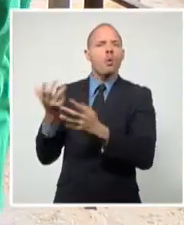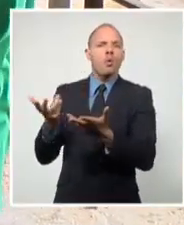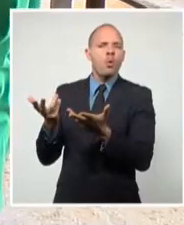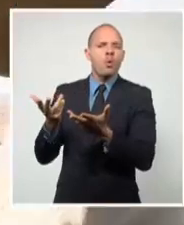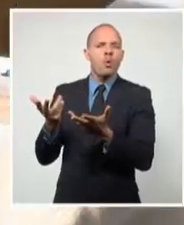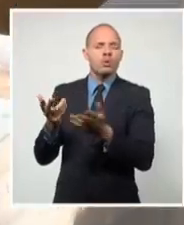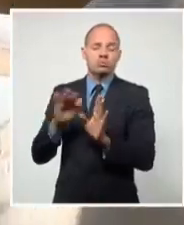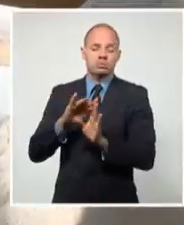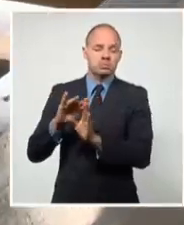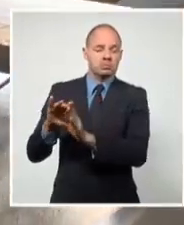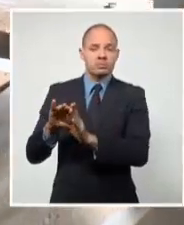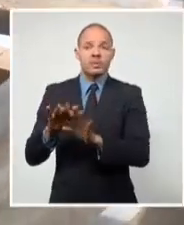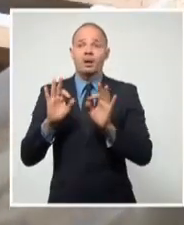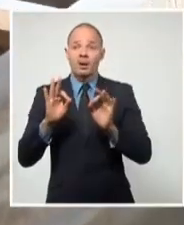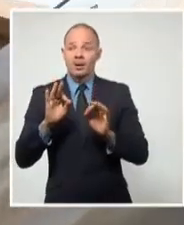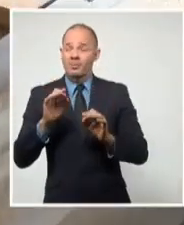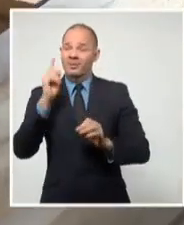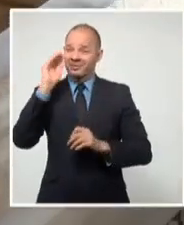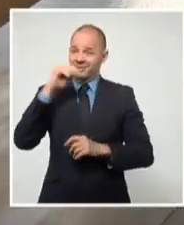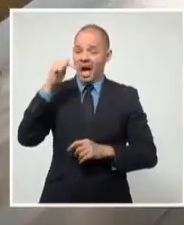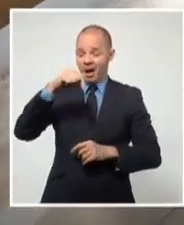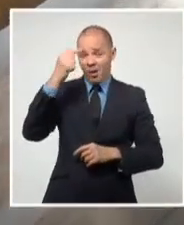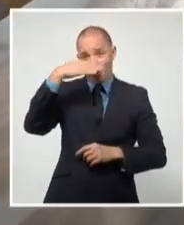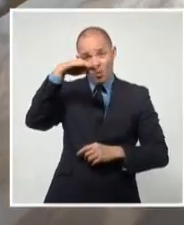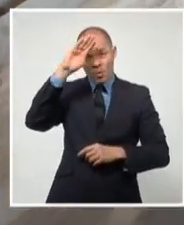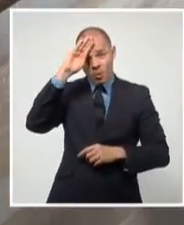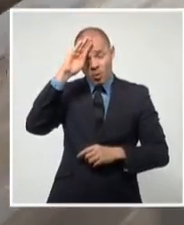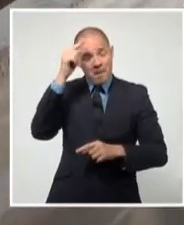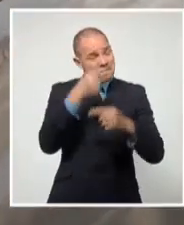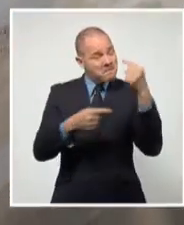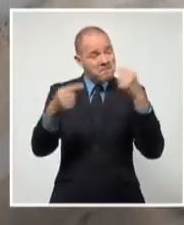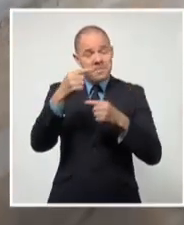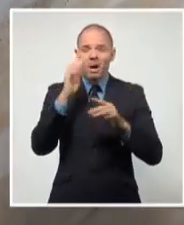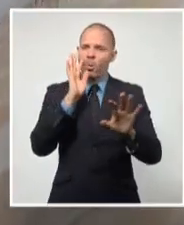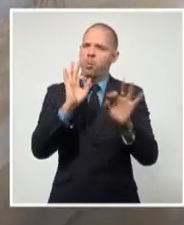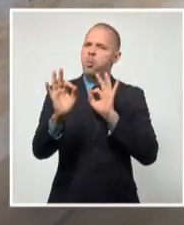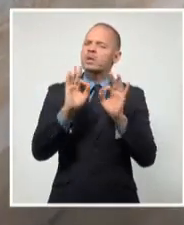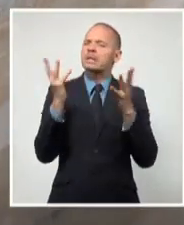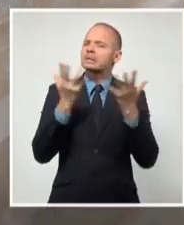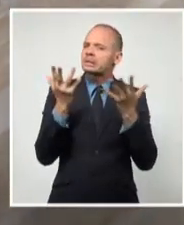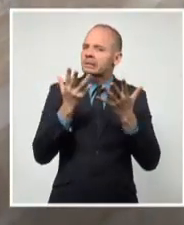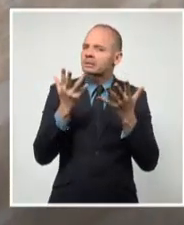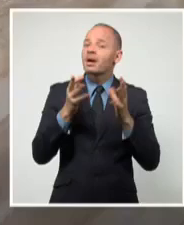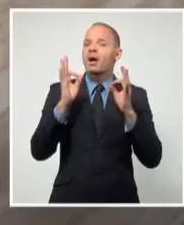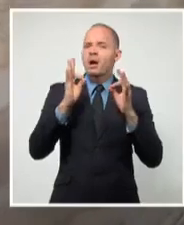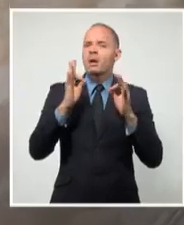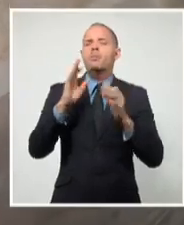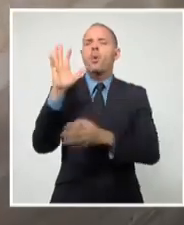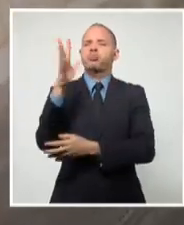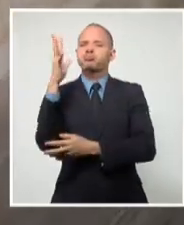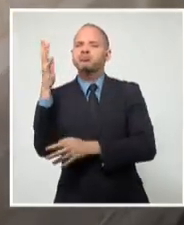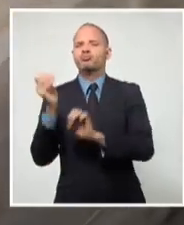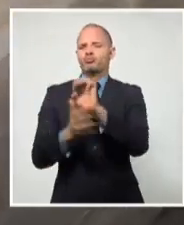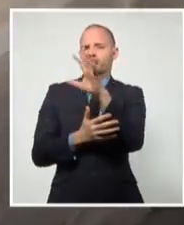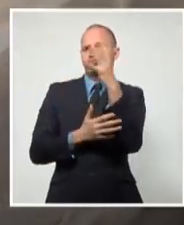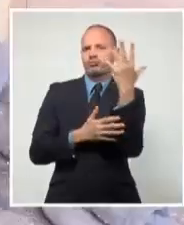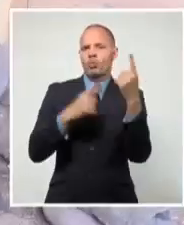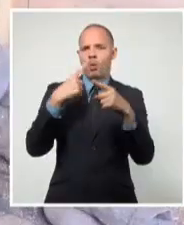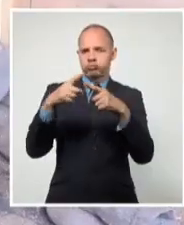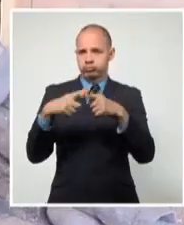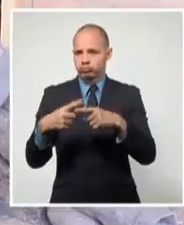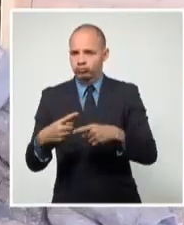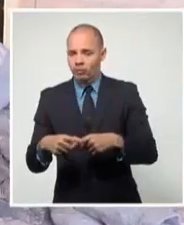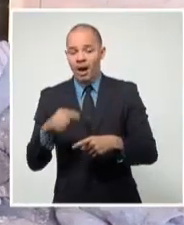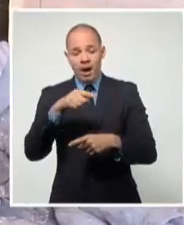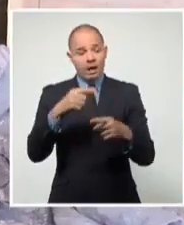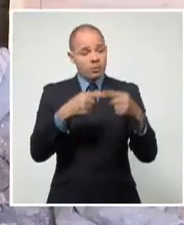constituye una prioridad para el gobierno cubano por la importancia que reviste tanto para el aseguramiento a las actividades priorizadas de